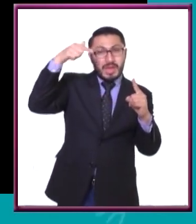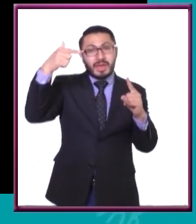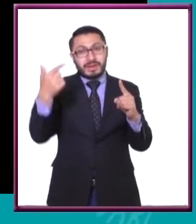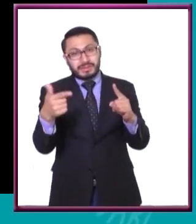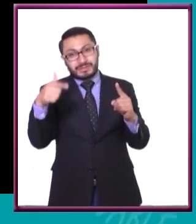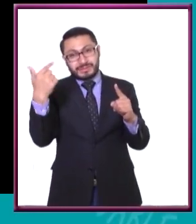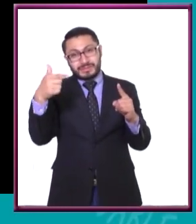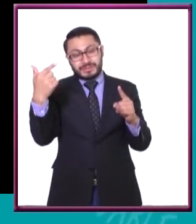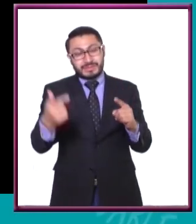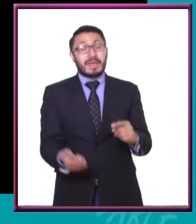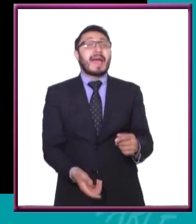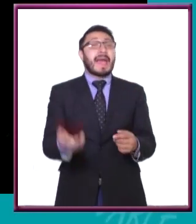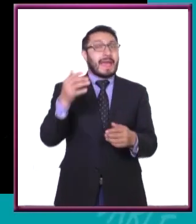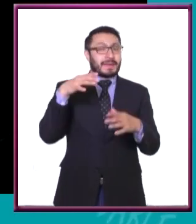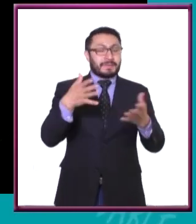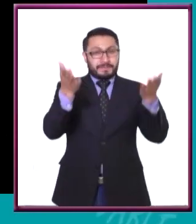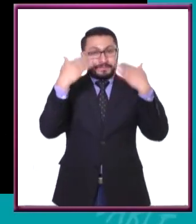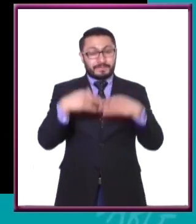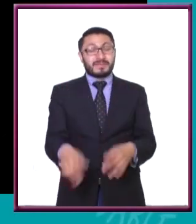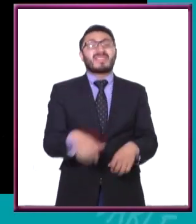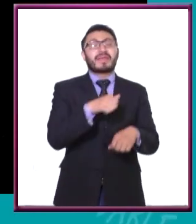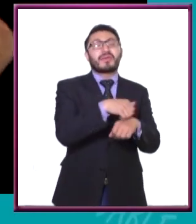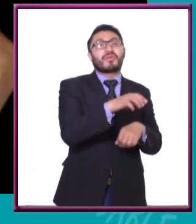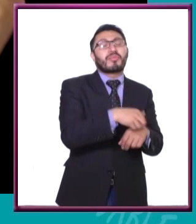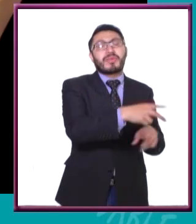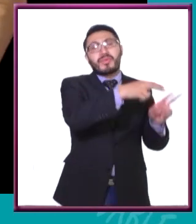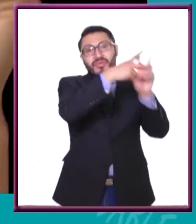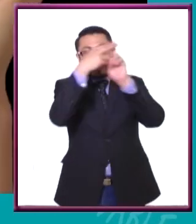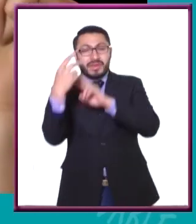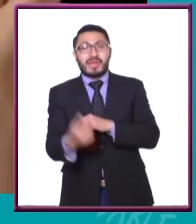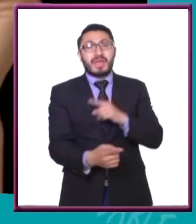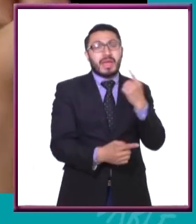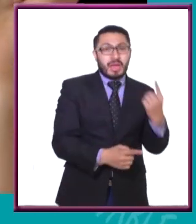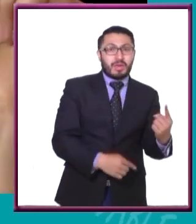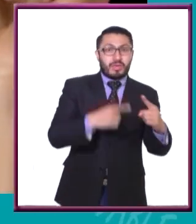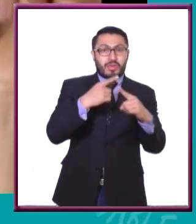12. Y el número de estrellas es de